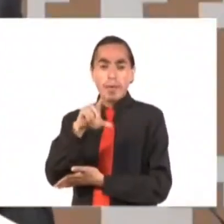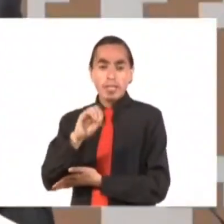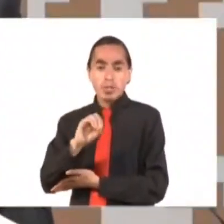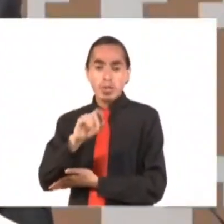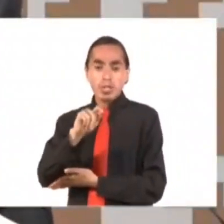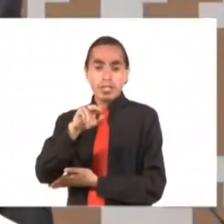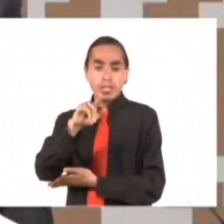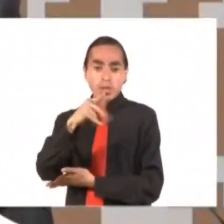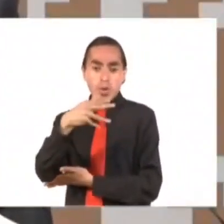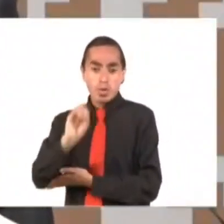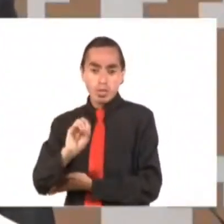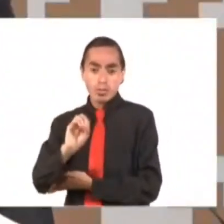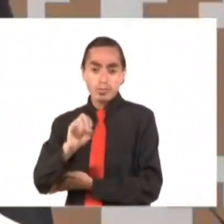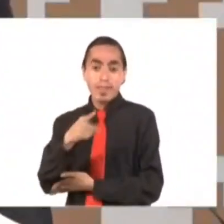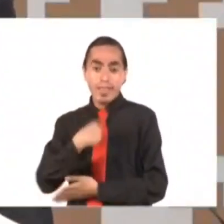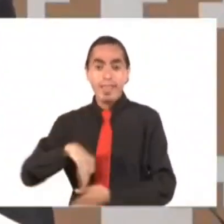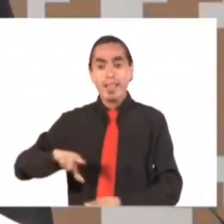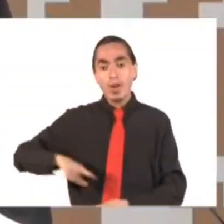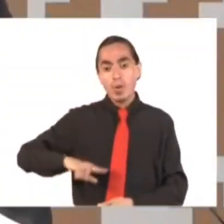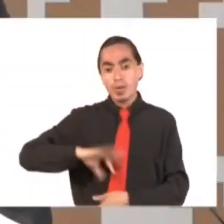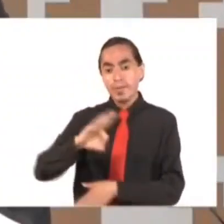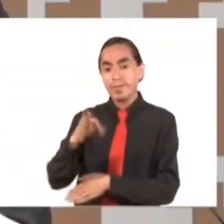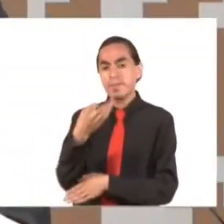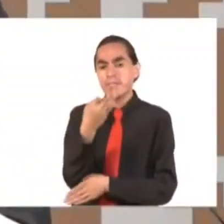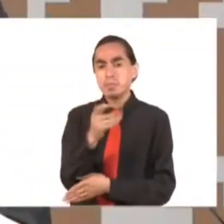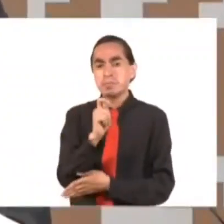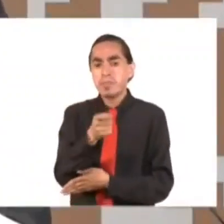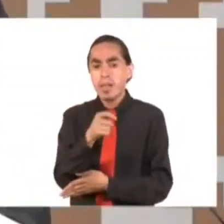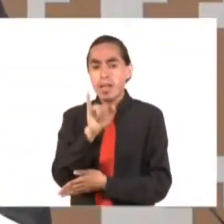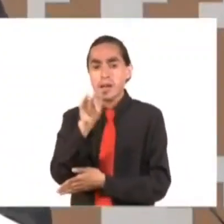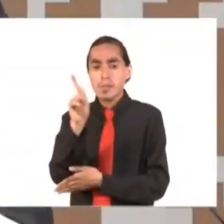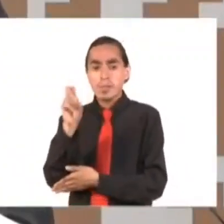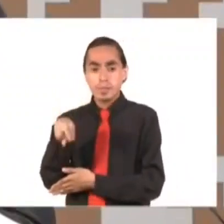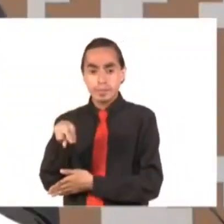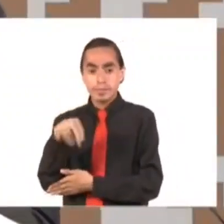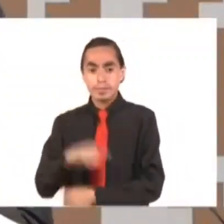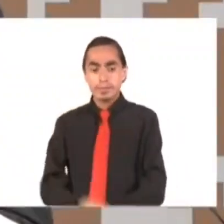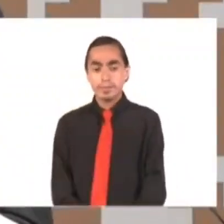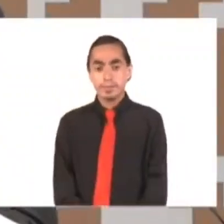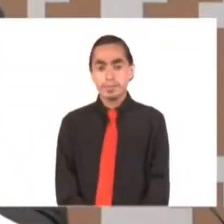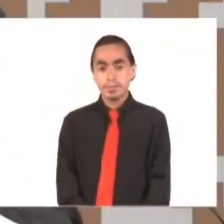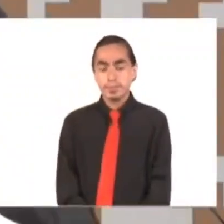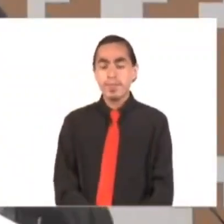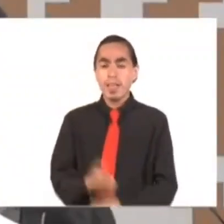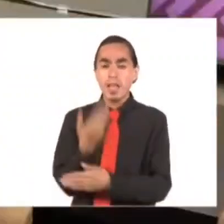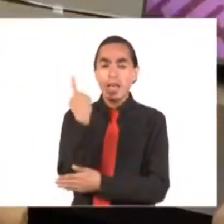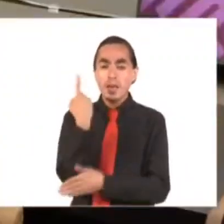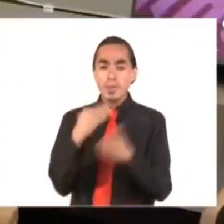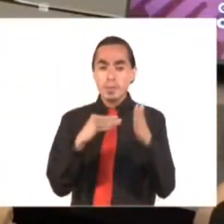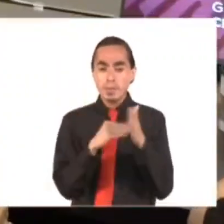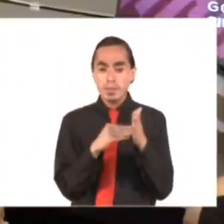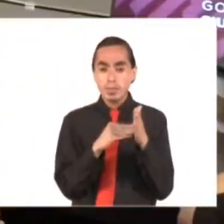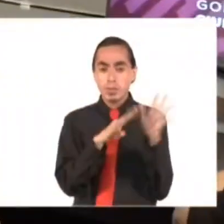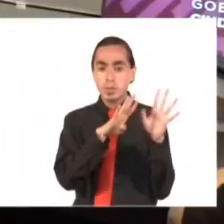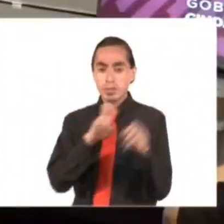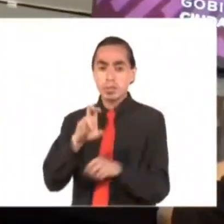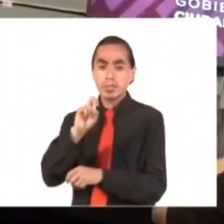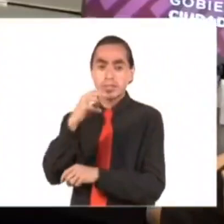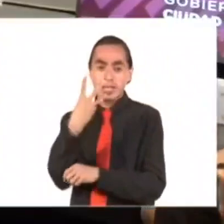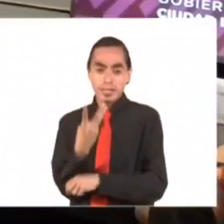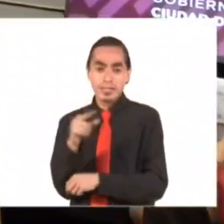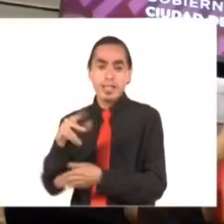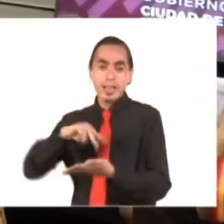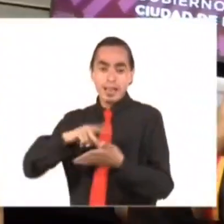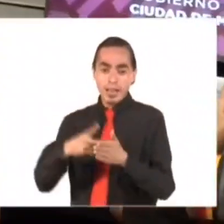tecnológico del gobierno federal, que es el Instituto Politécnico Nacional, y que en 1933 el ingeniero